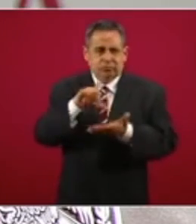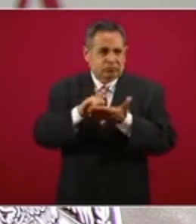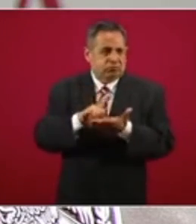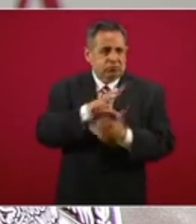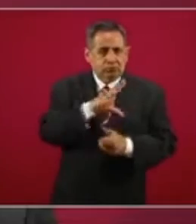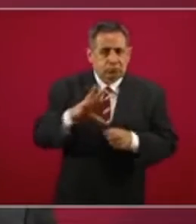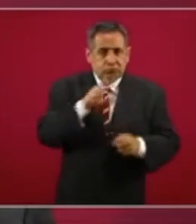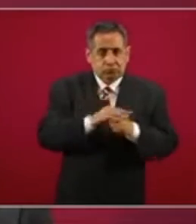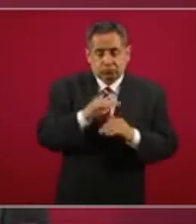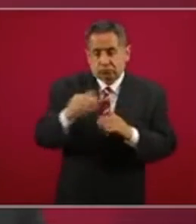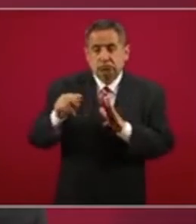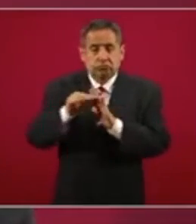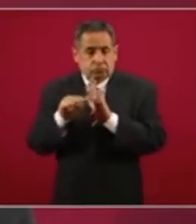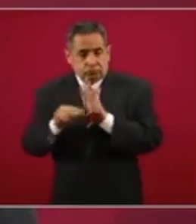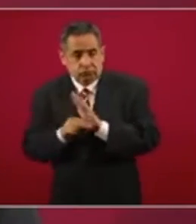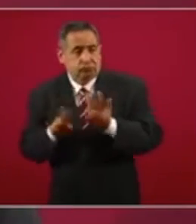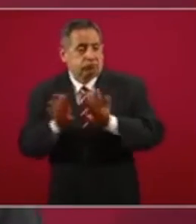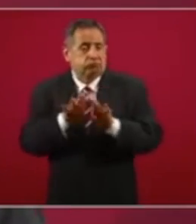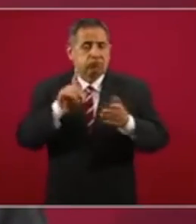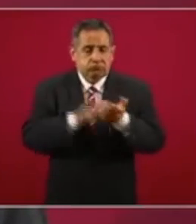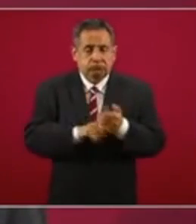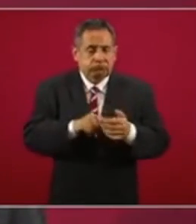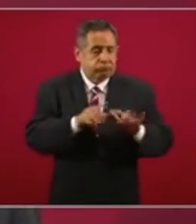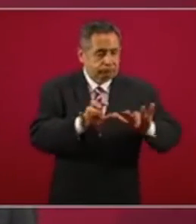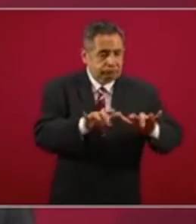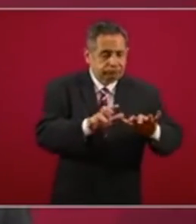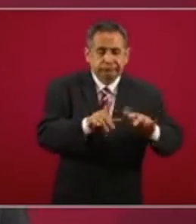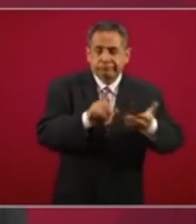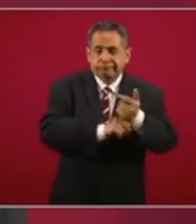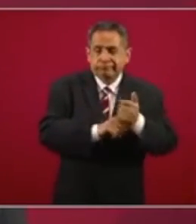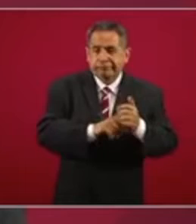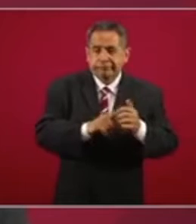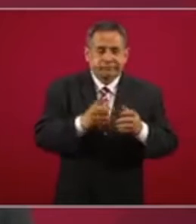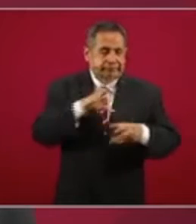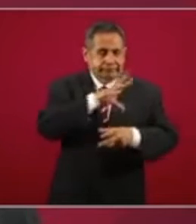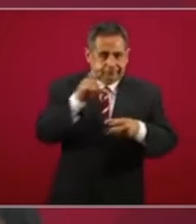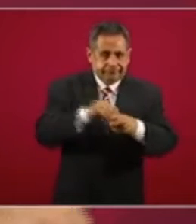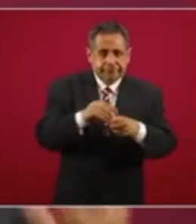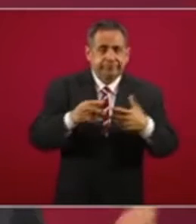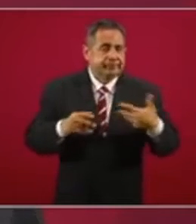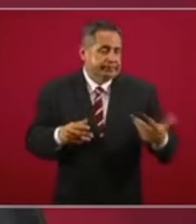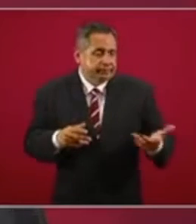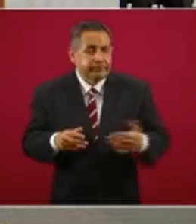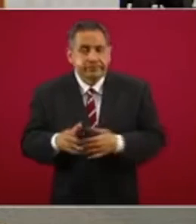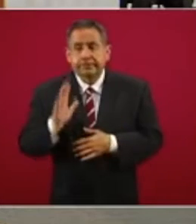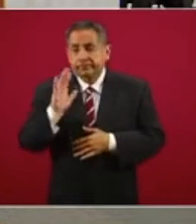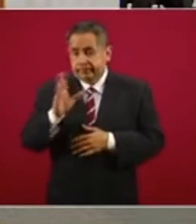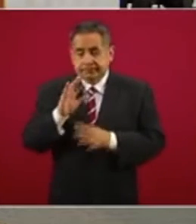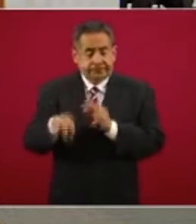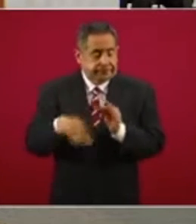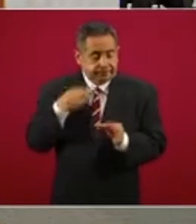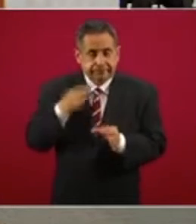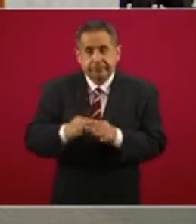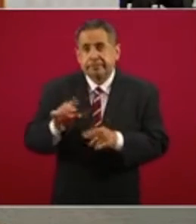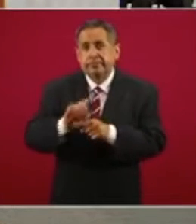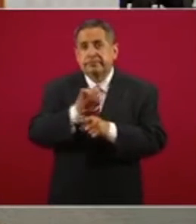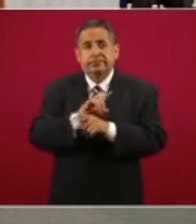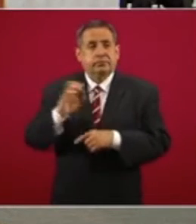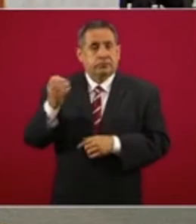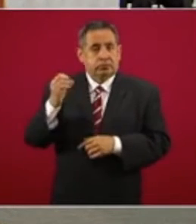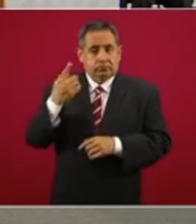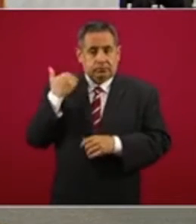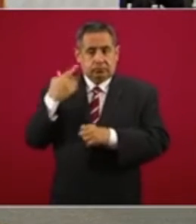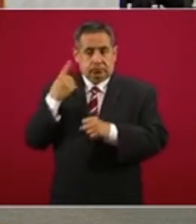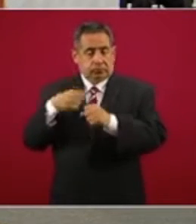programas que es una norma como el hardware las bombas en sí esto ya se logró desde octubre del